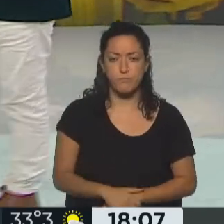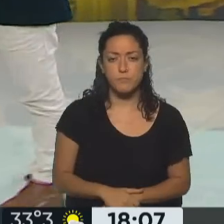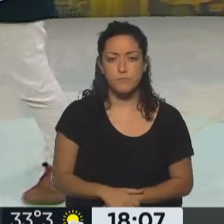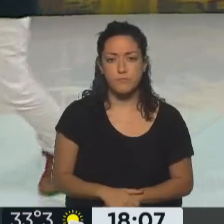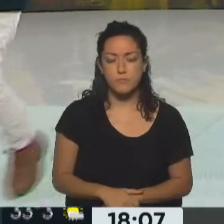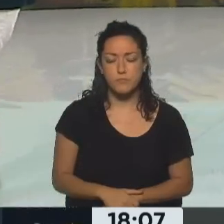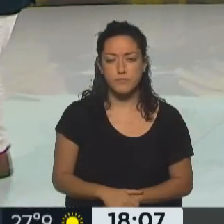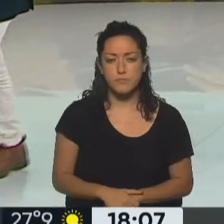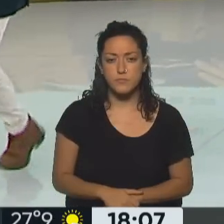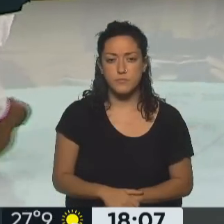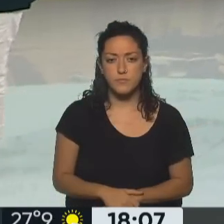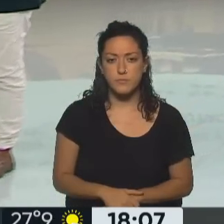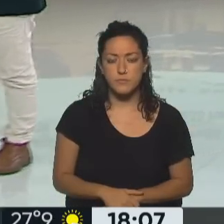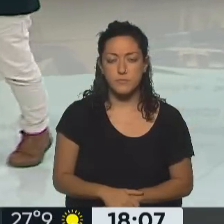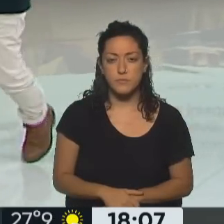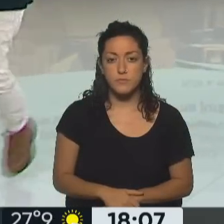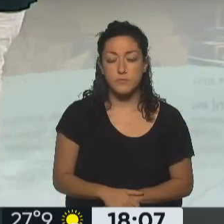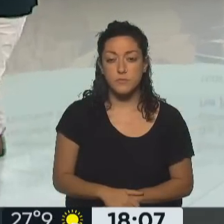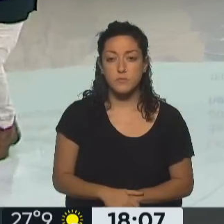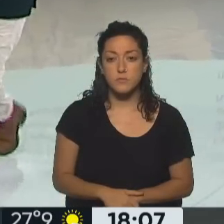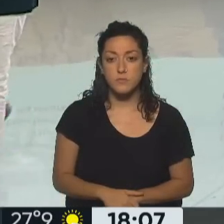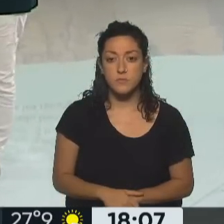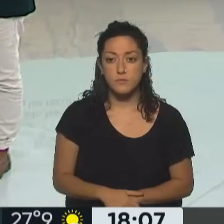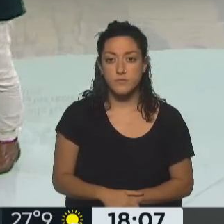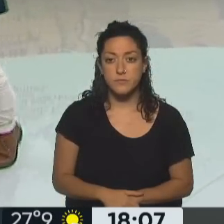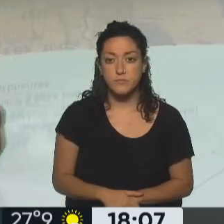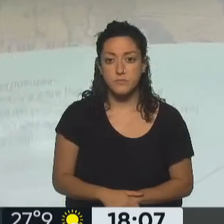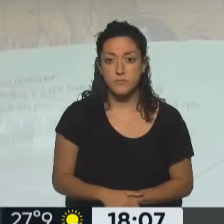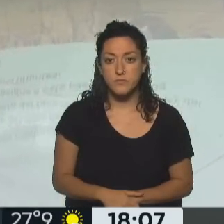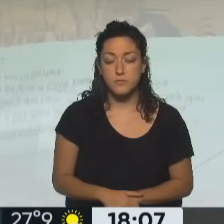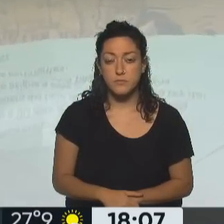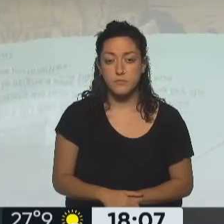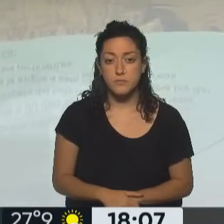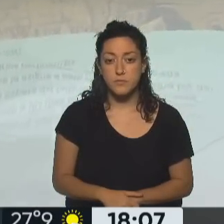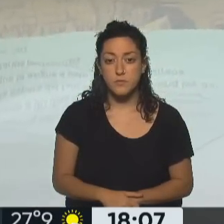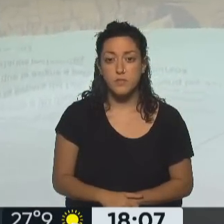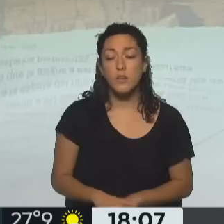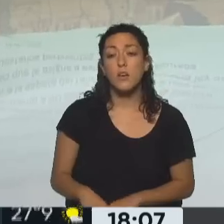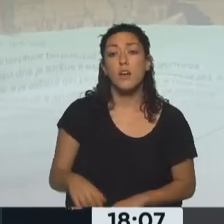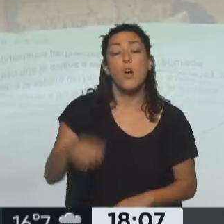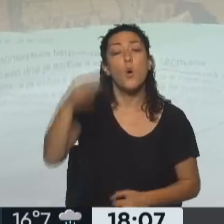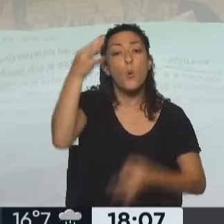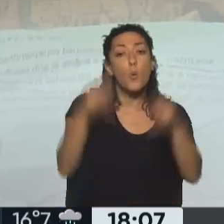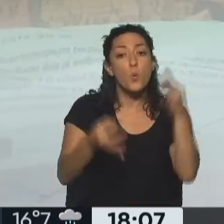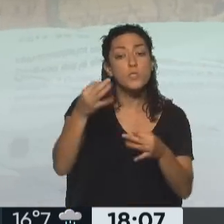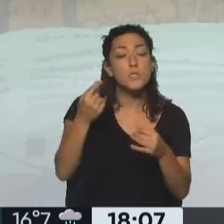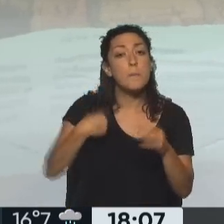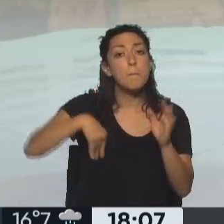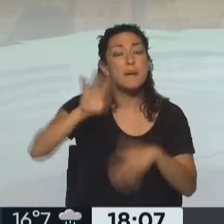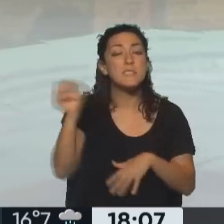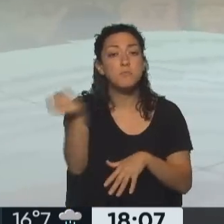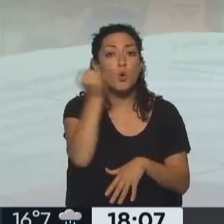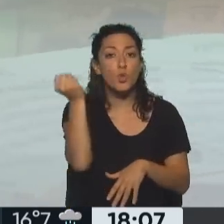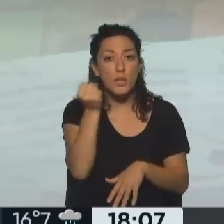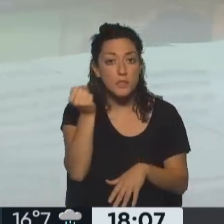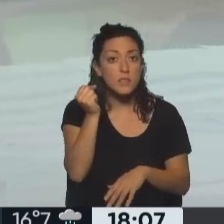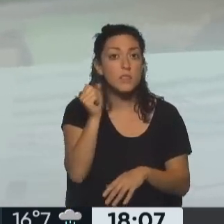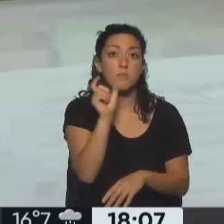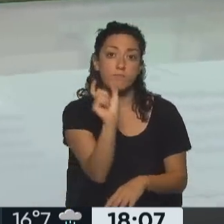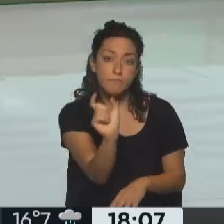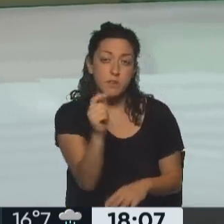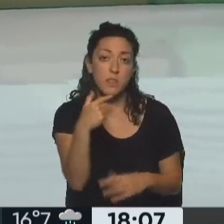No solo guarda el concepto judicial más profundo, sino abre el juego,